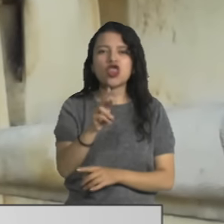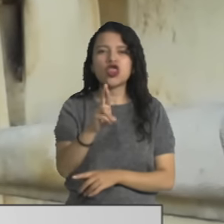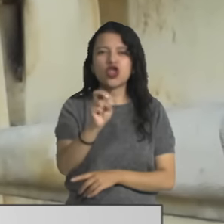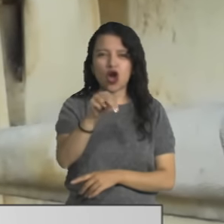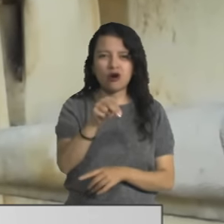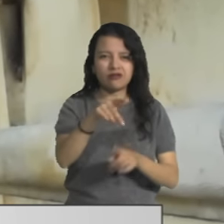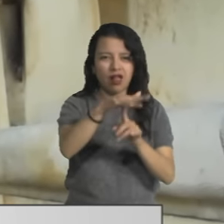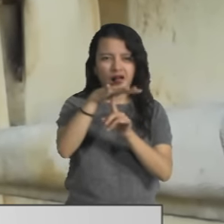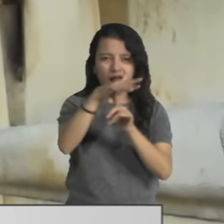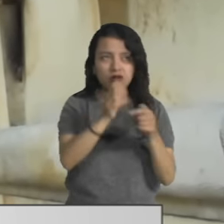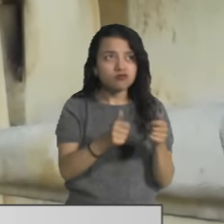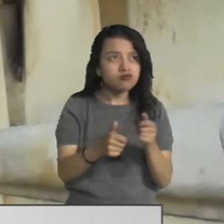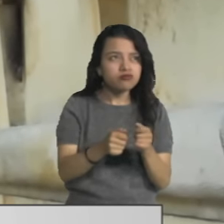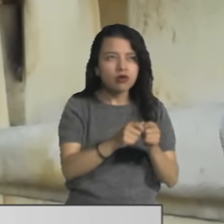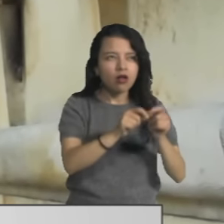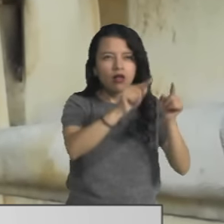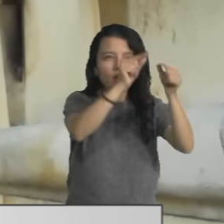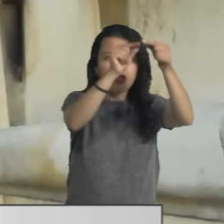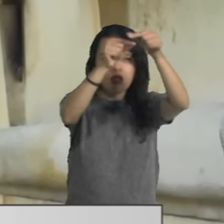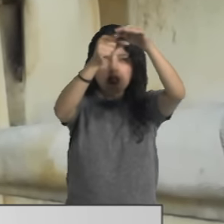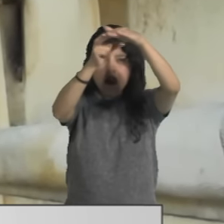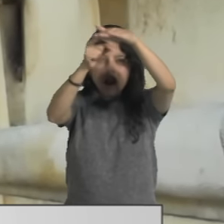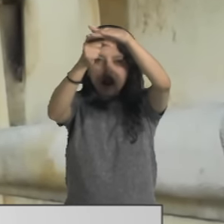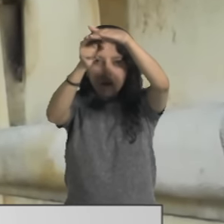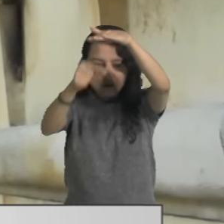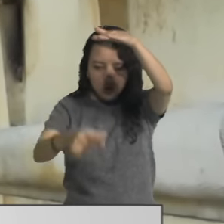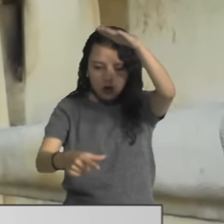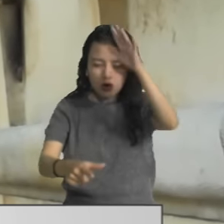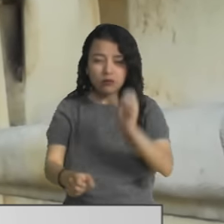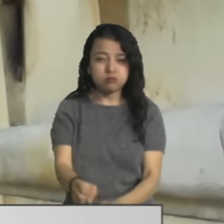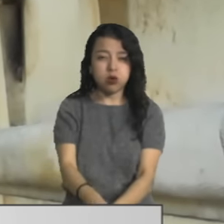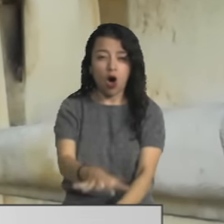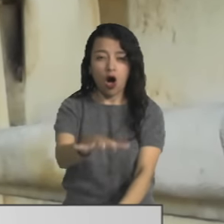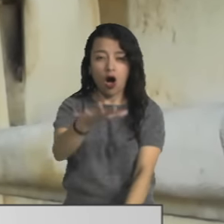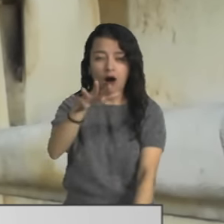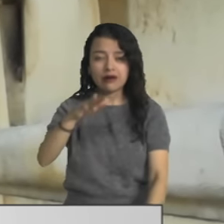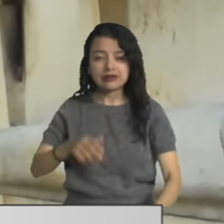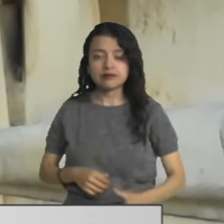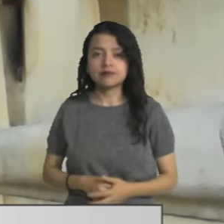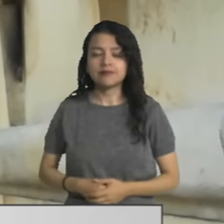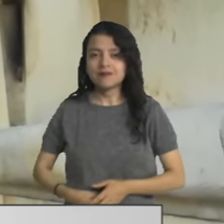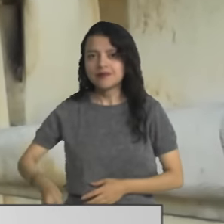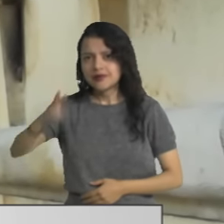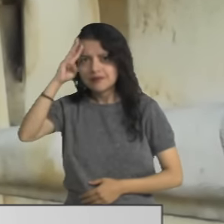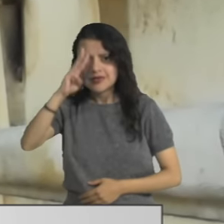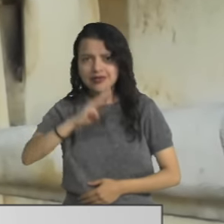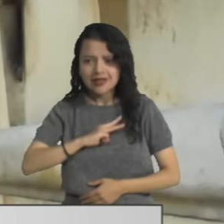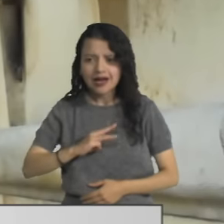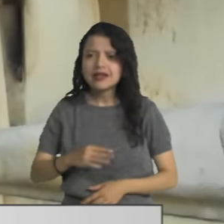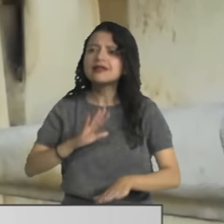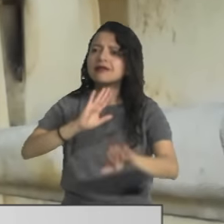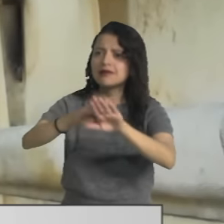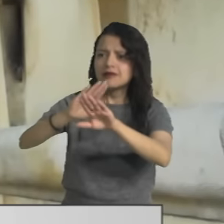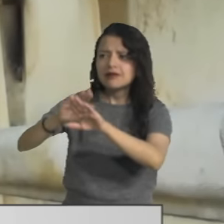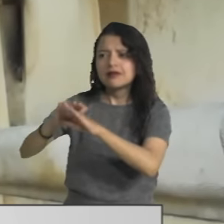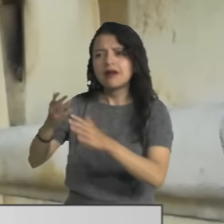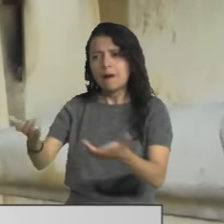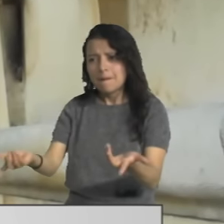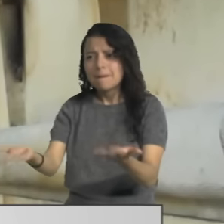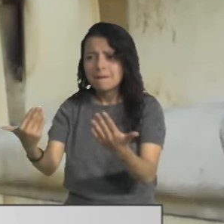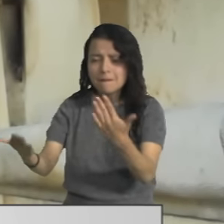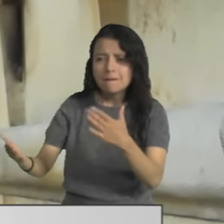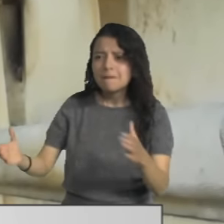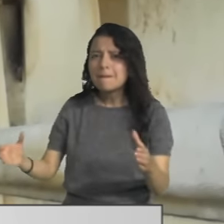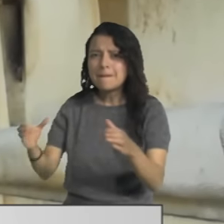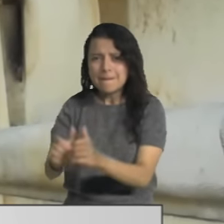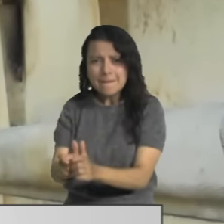Ante este nuevo ataque presuntamente realizado por las disidencias de las FARC, las fuerzas militares incorporaron más hombres en el departamento del